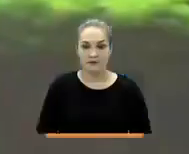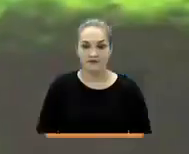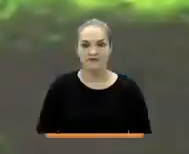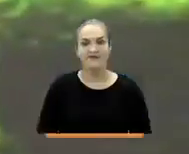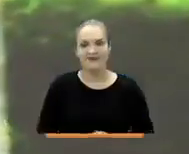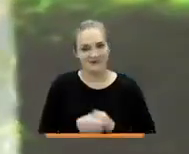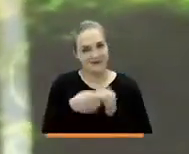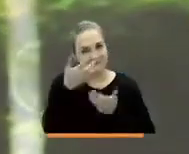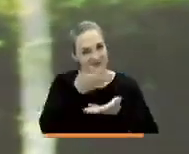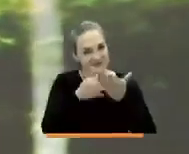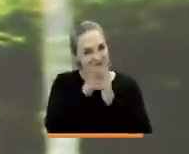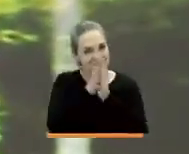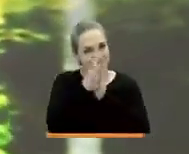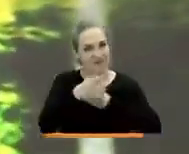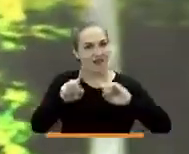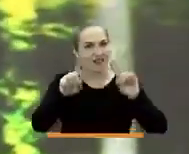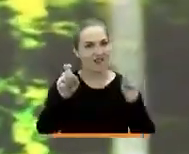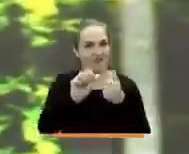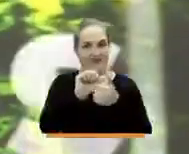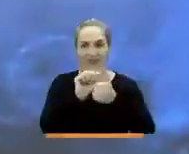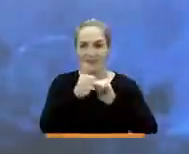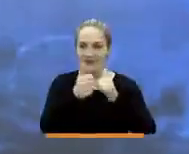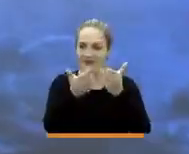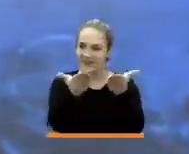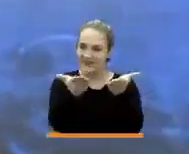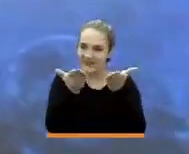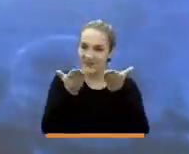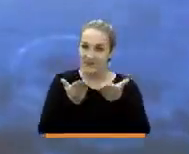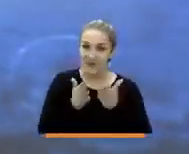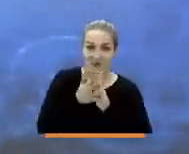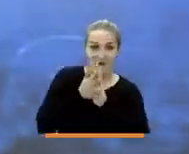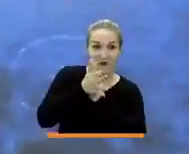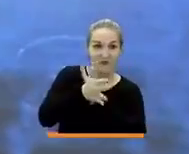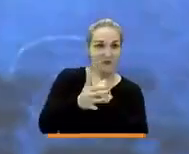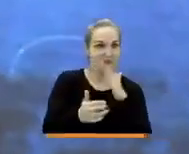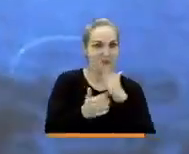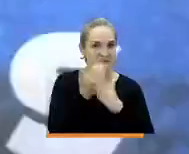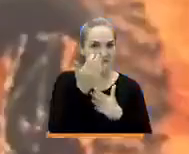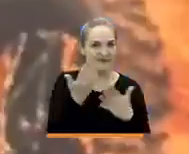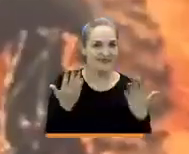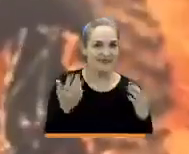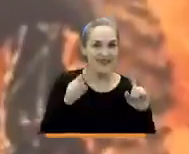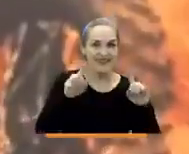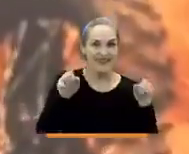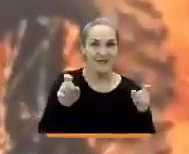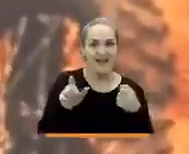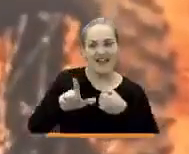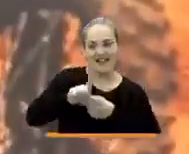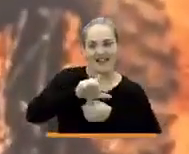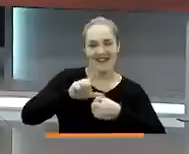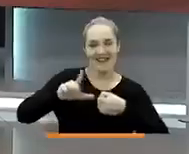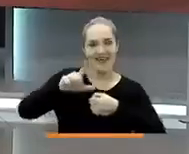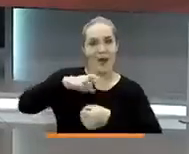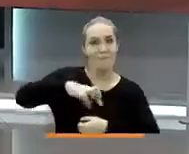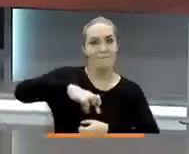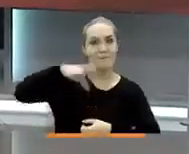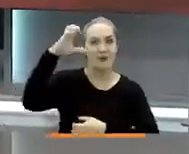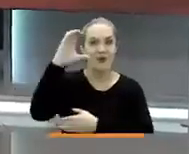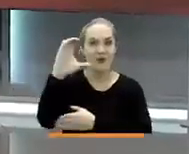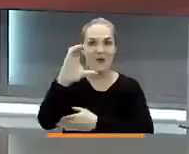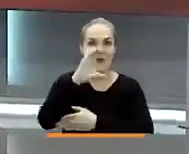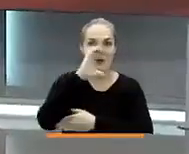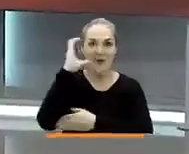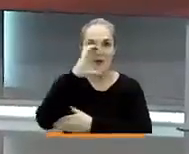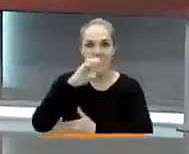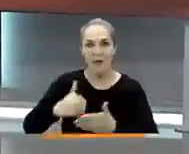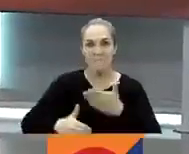voy a compartir con ustedes la actualidad deportiva. Bienvenidos a esta información y comenzamos hablando del inicio de la Liga Profesional de Fútbol en